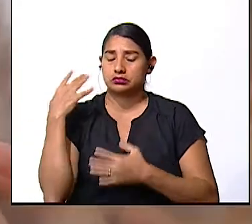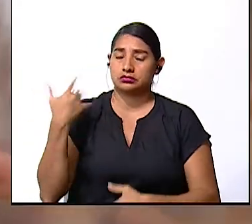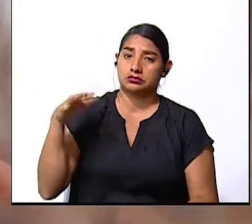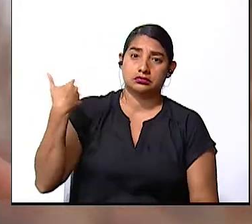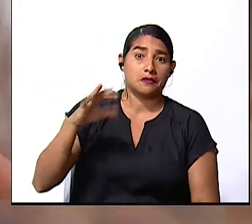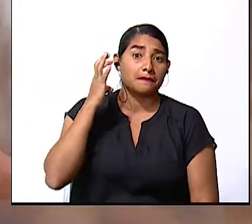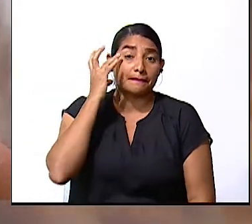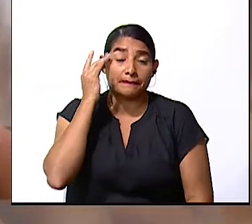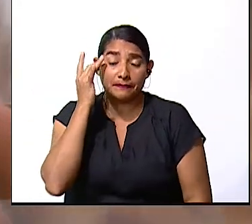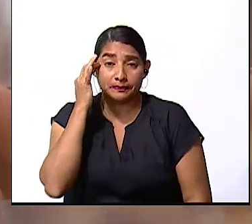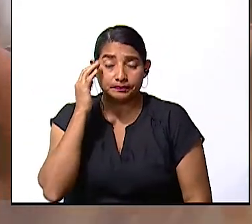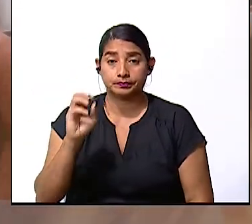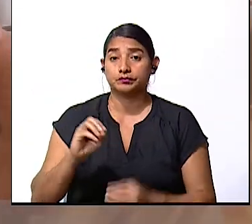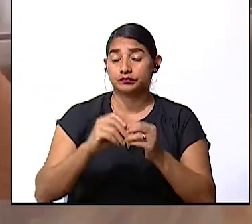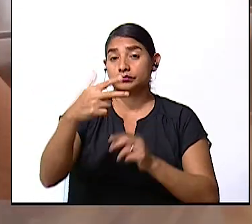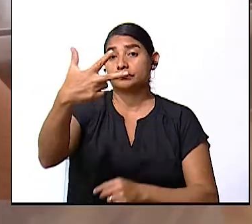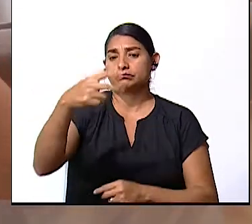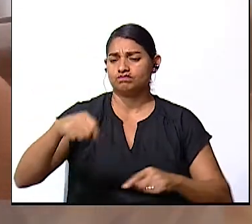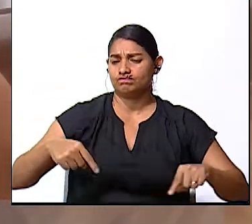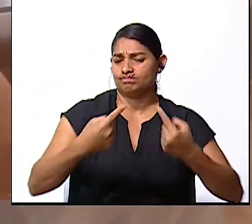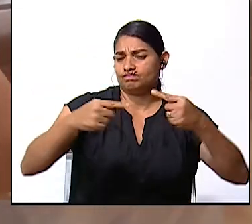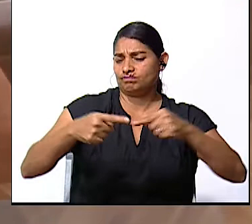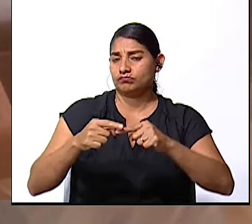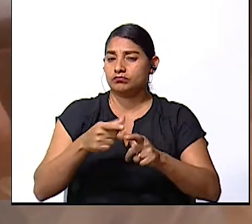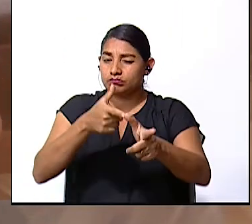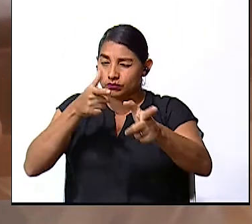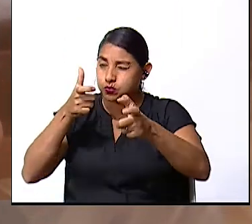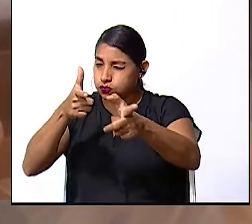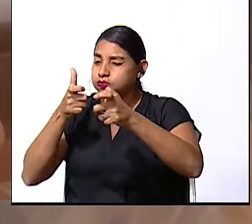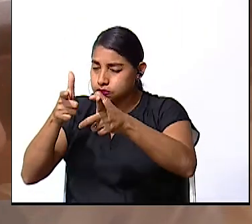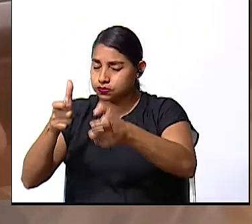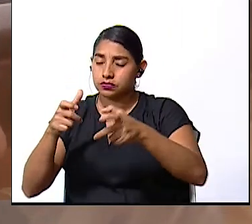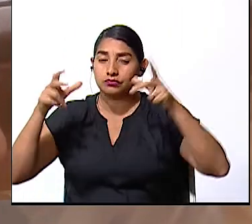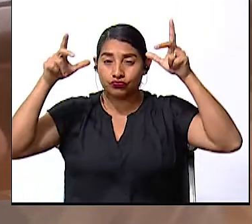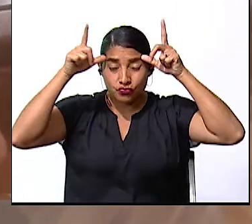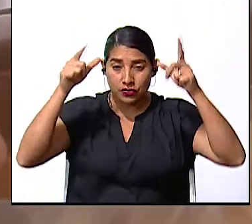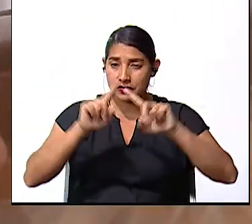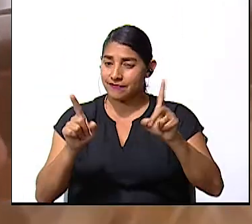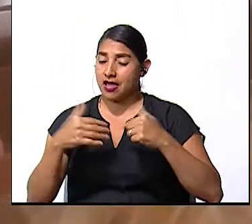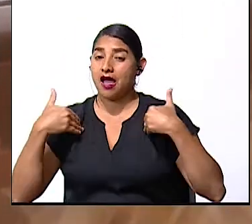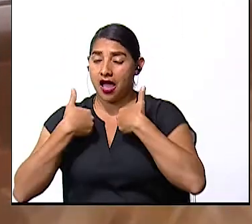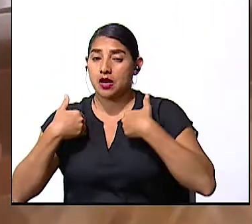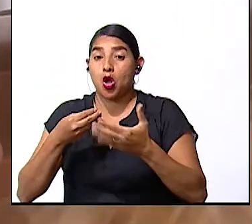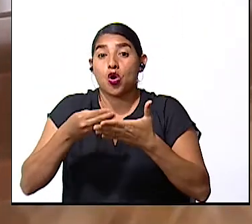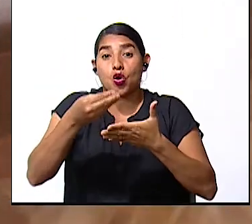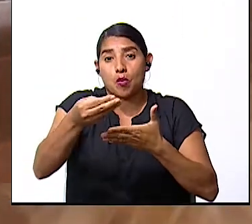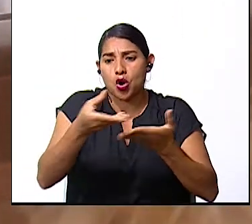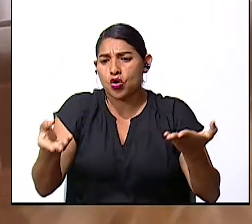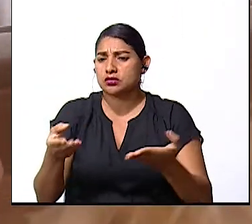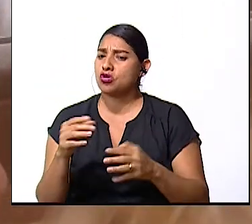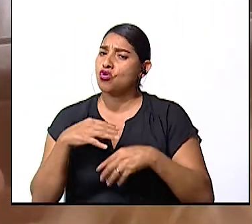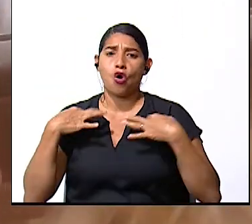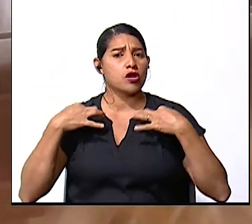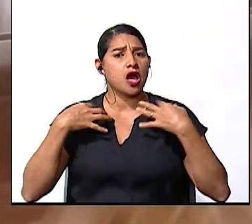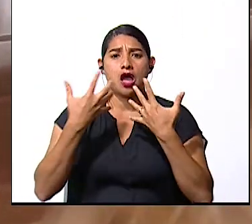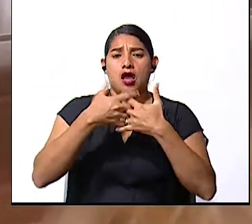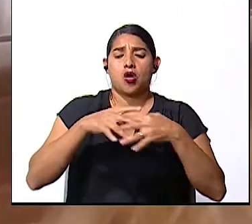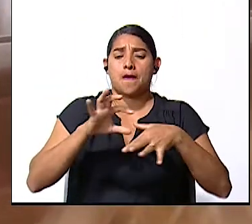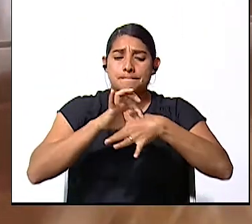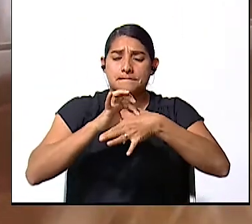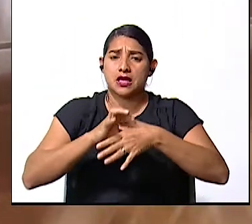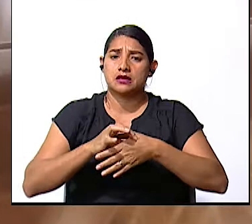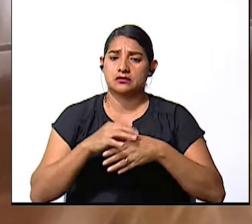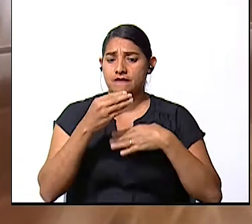alarmante. 3. Lucha contra la caza furtiva de animales en peligro. Compra productos que no sean fabricados con